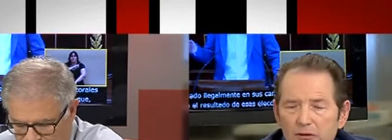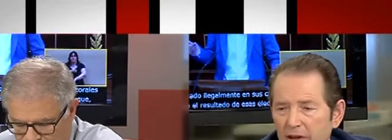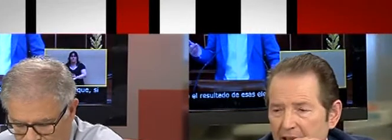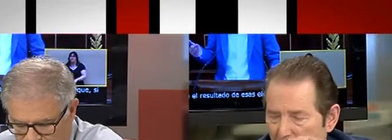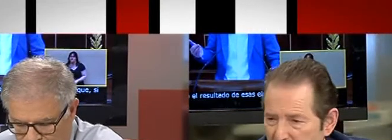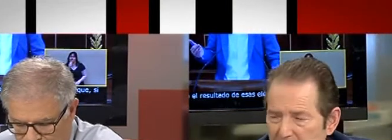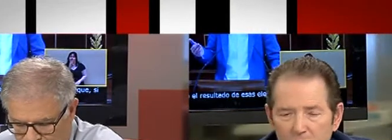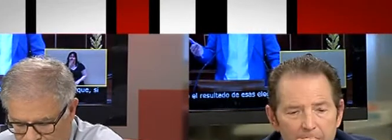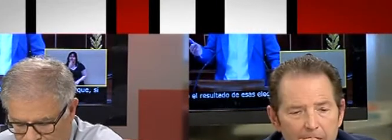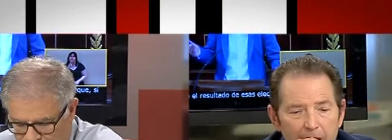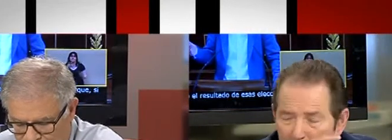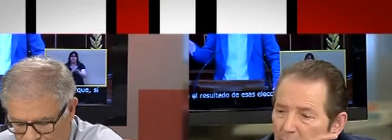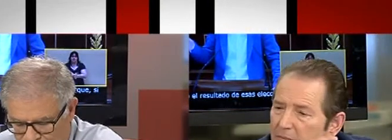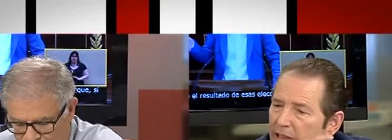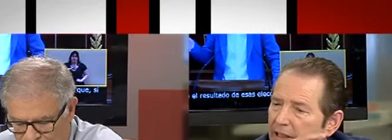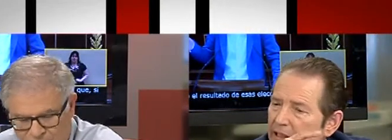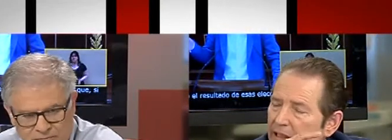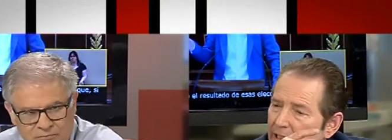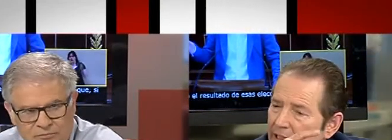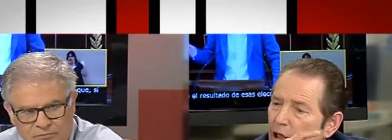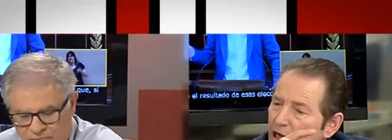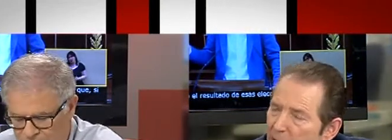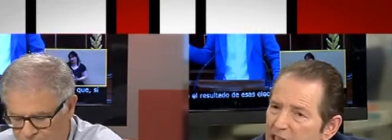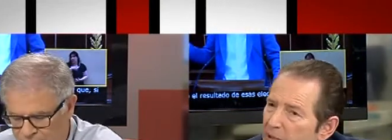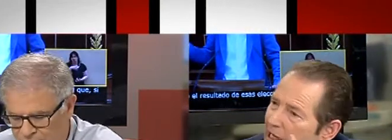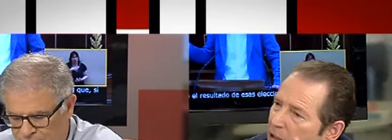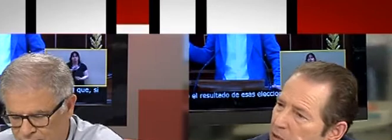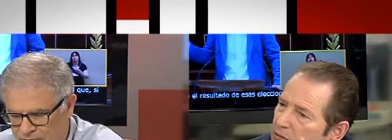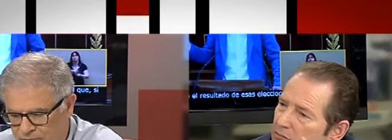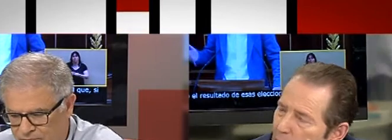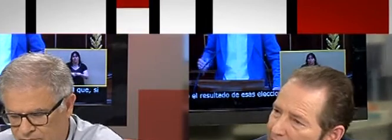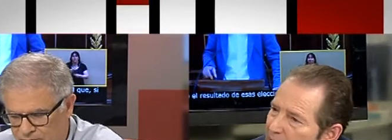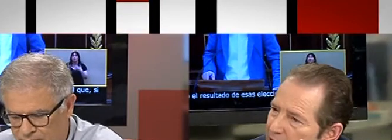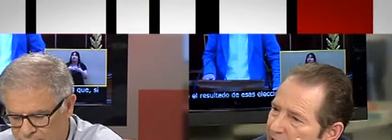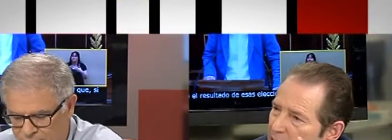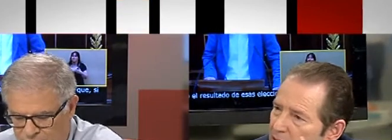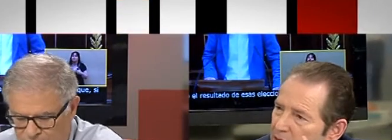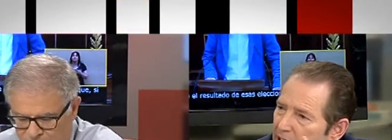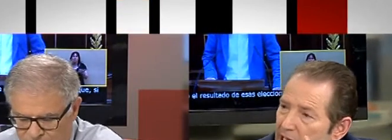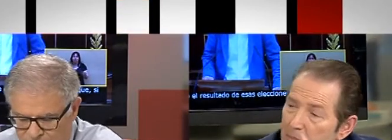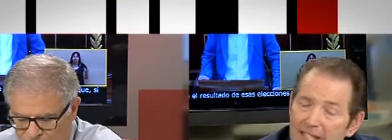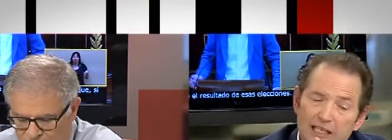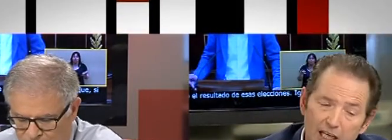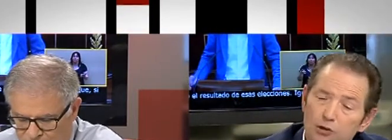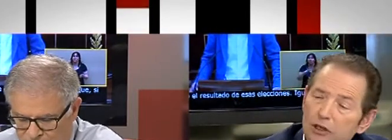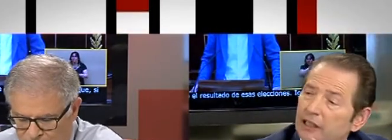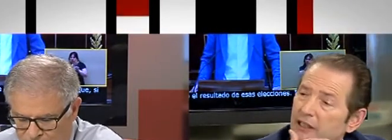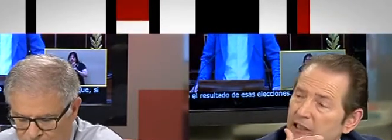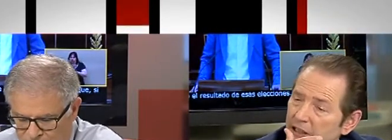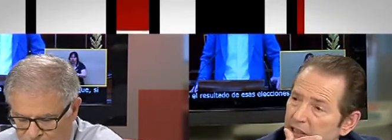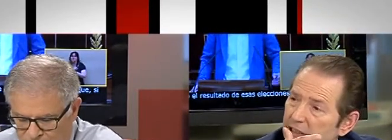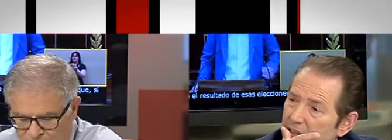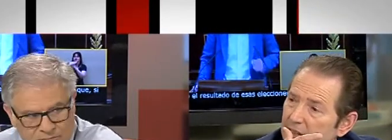escándalo en el país vasco pero con el pelo que se puede llegar a acuerdos cualquiera puede llegar a acuerdos mientras que con